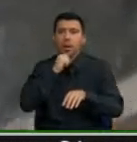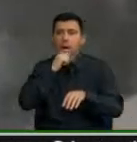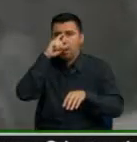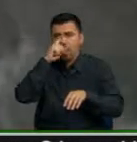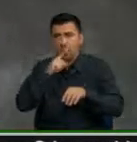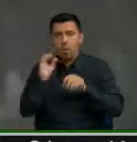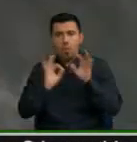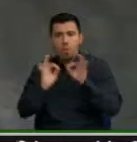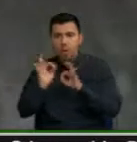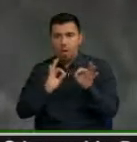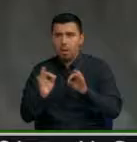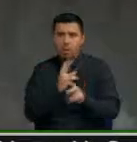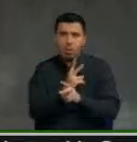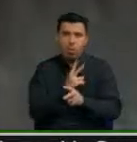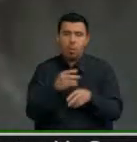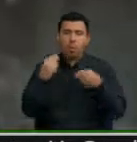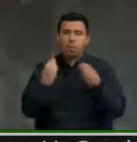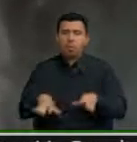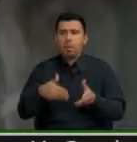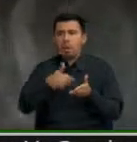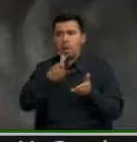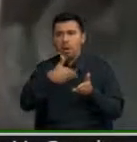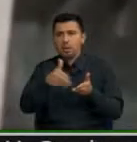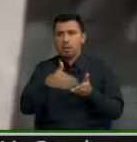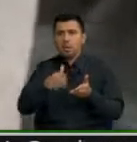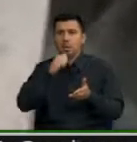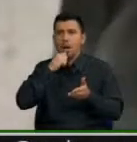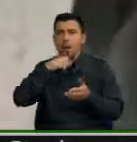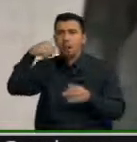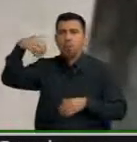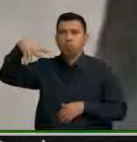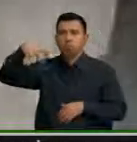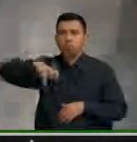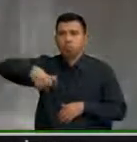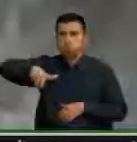consideración tanto en el abastecimiento como la productividad de esta región.